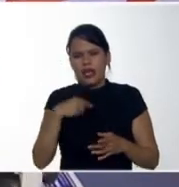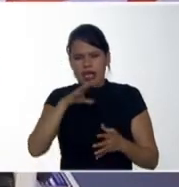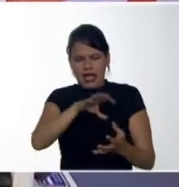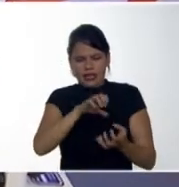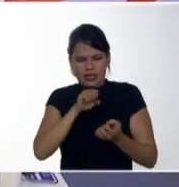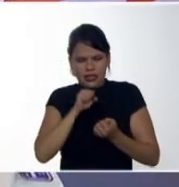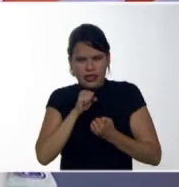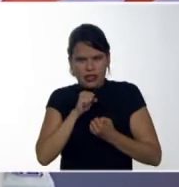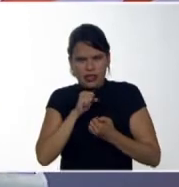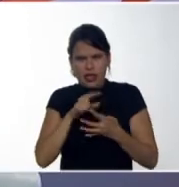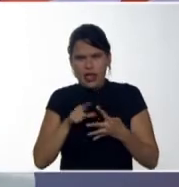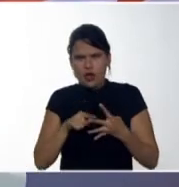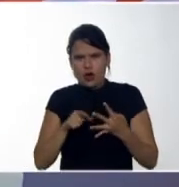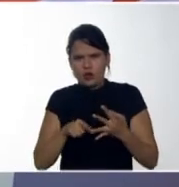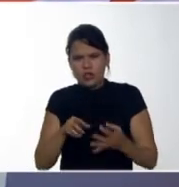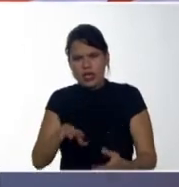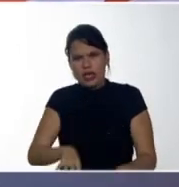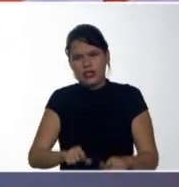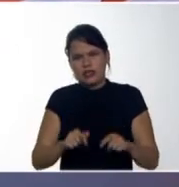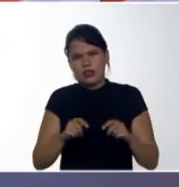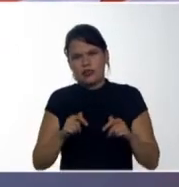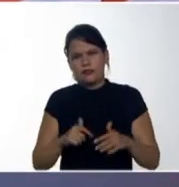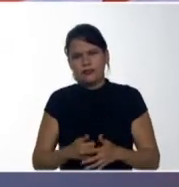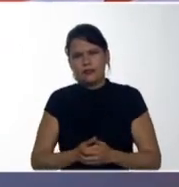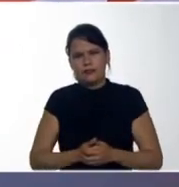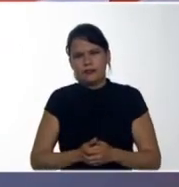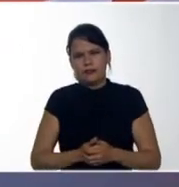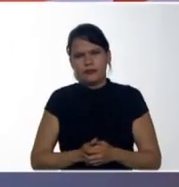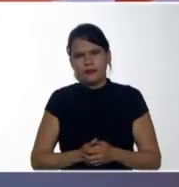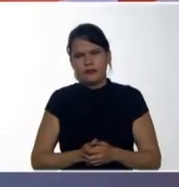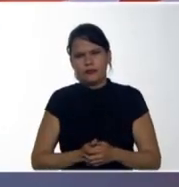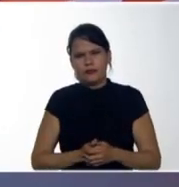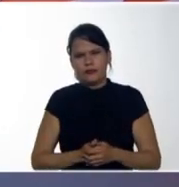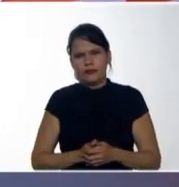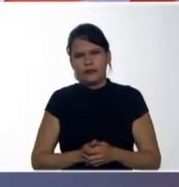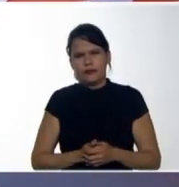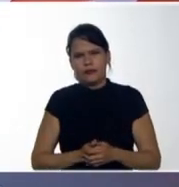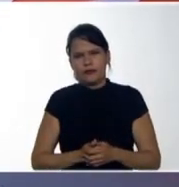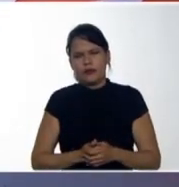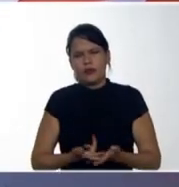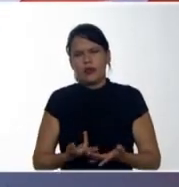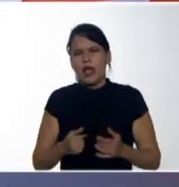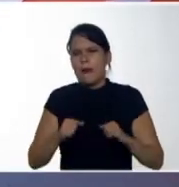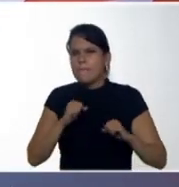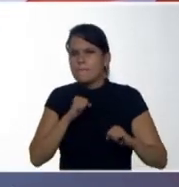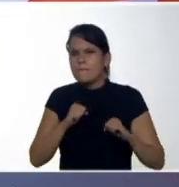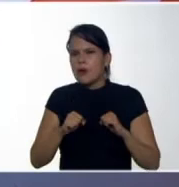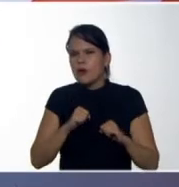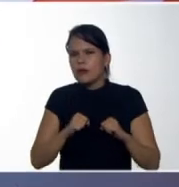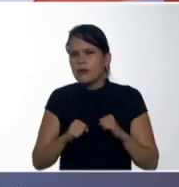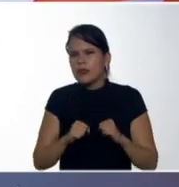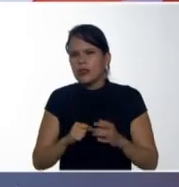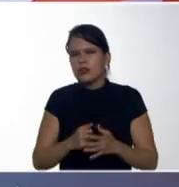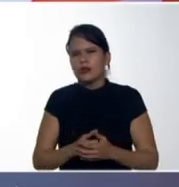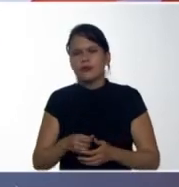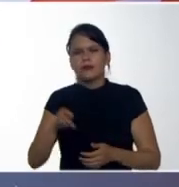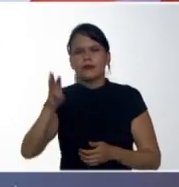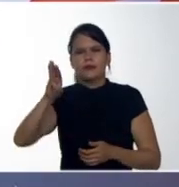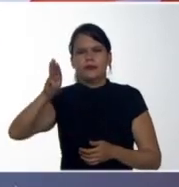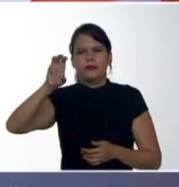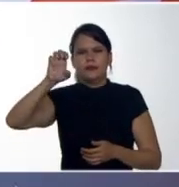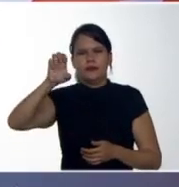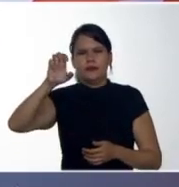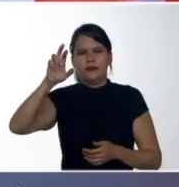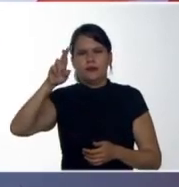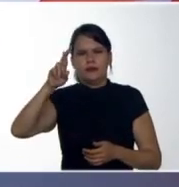la Tierra. Muy bien. Ahora pasamos a lo que es el movimiento perpetuo.